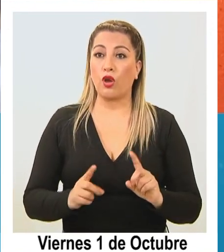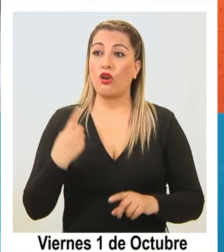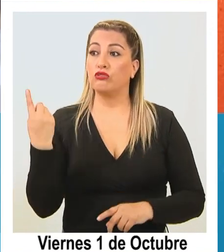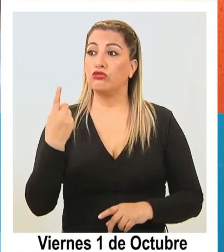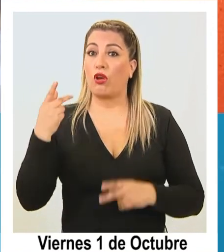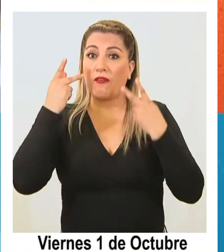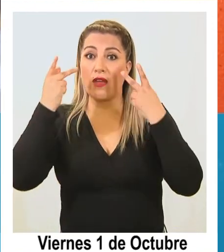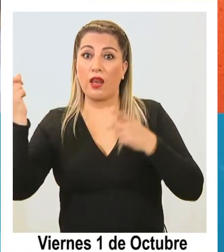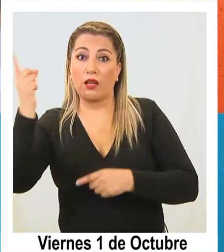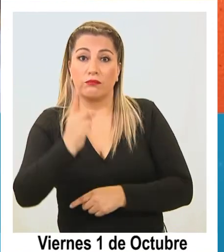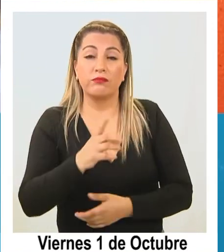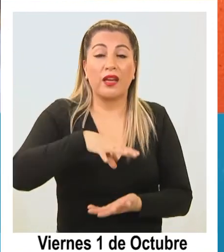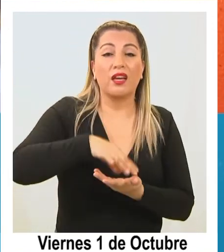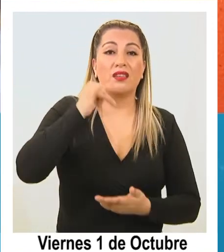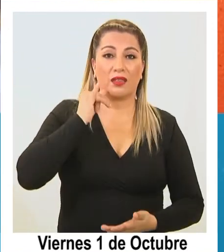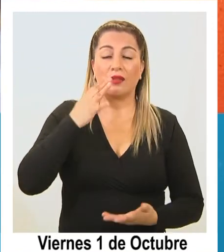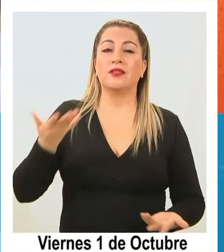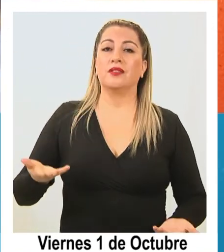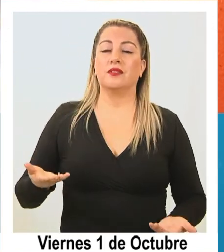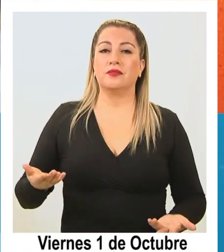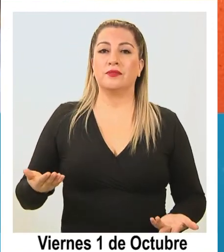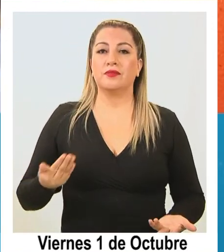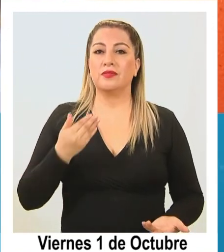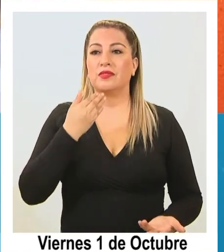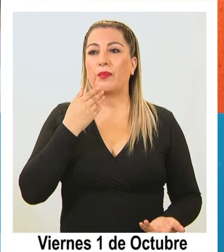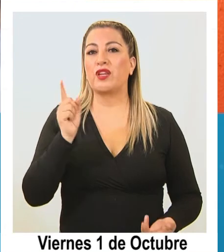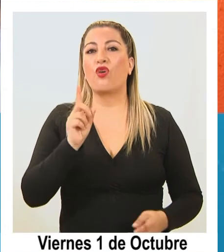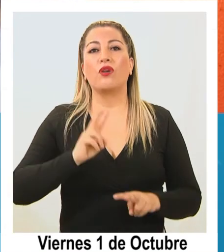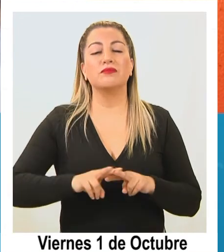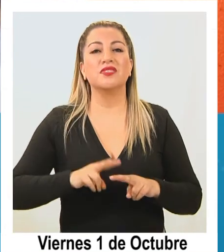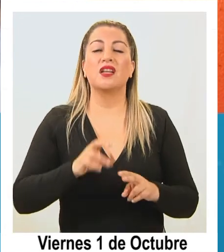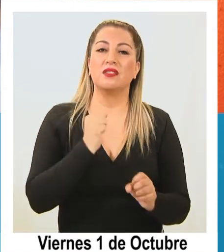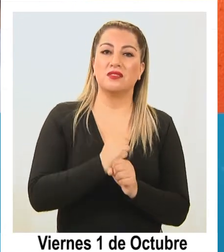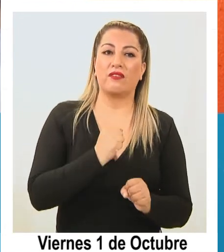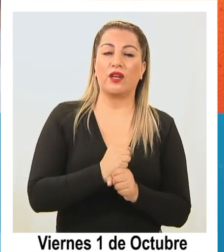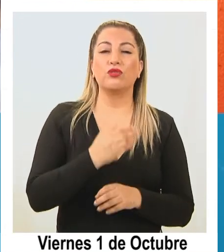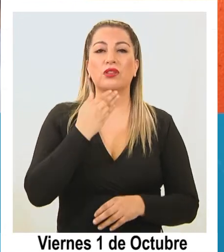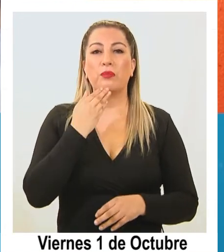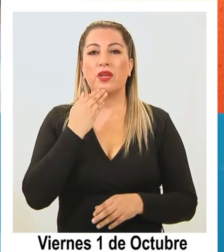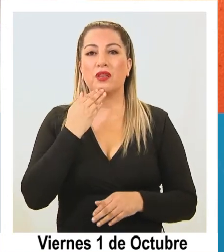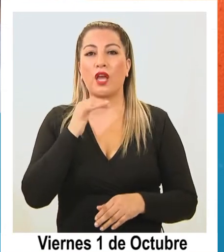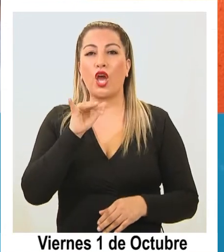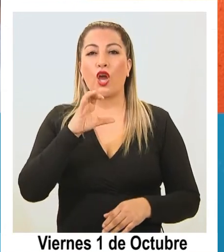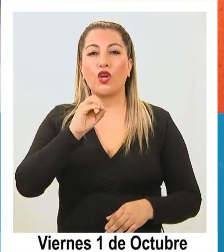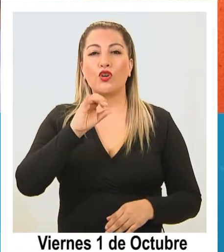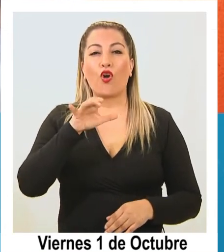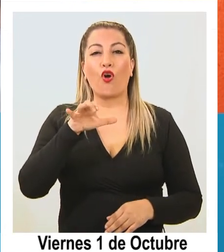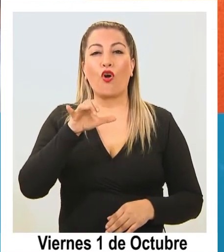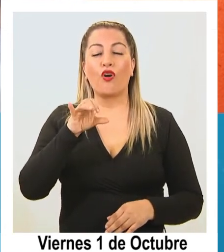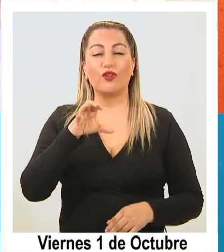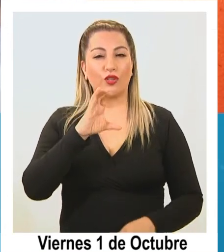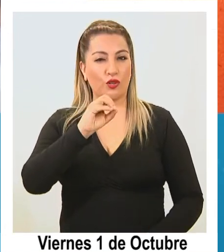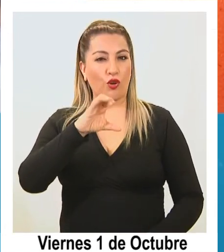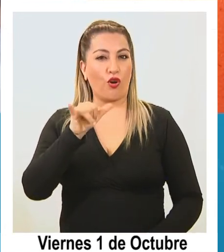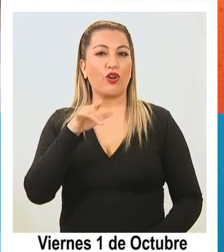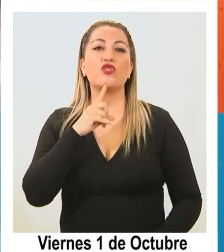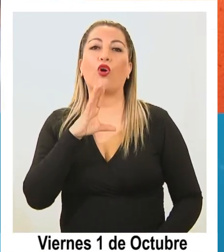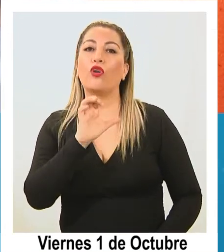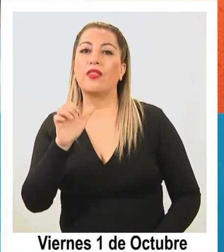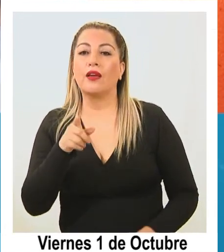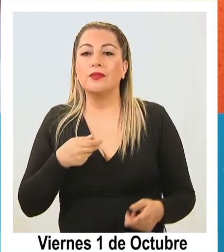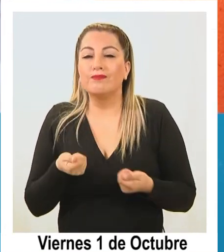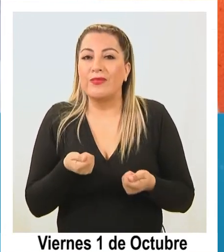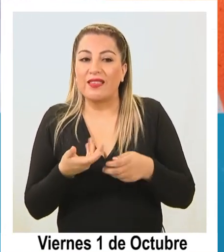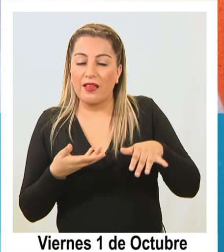medios, evitar también una línea de trabajo, también evitar que los coyotes sigan, el llamado coyote siga traficando a